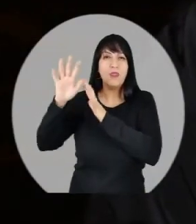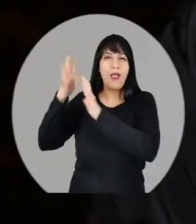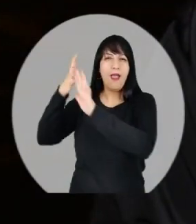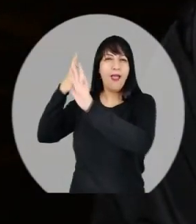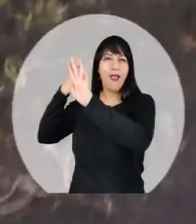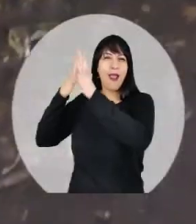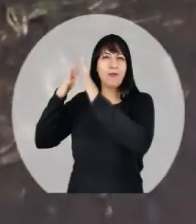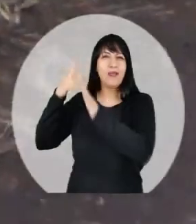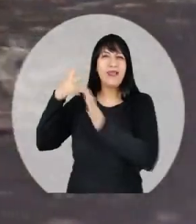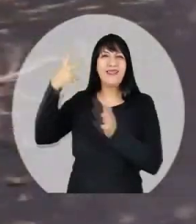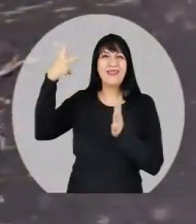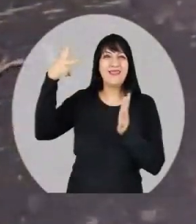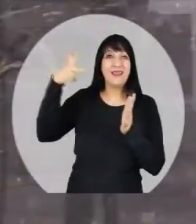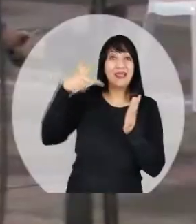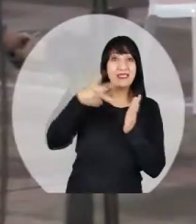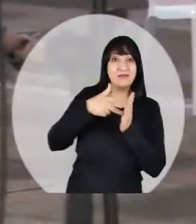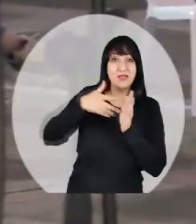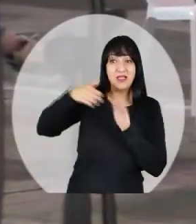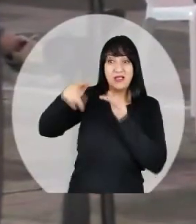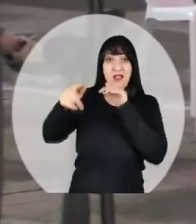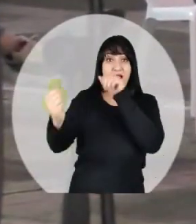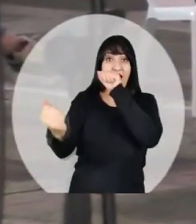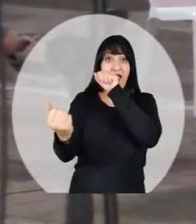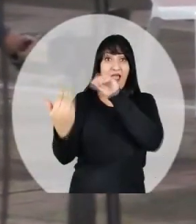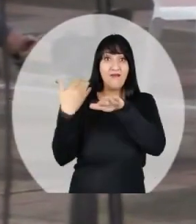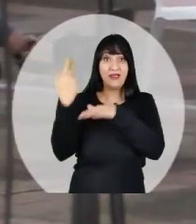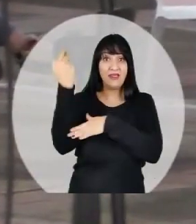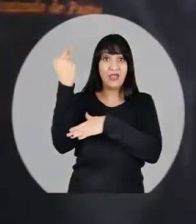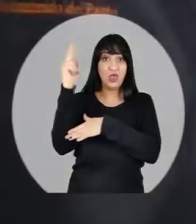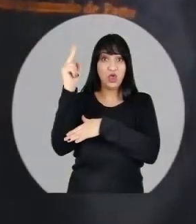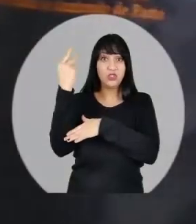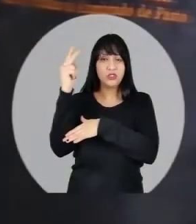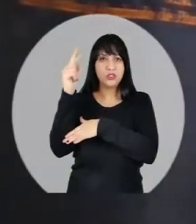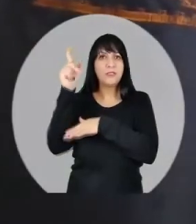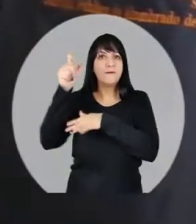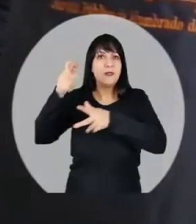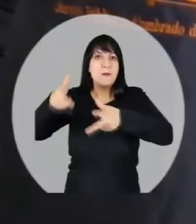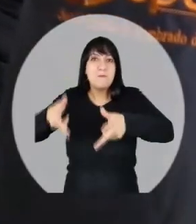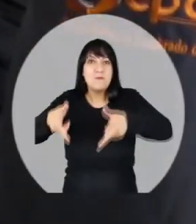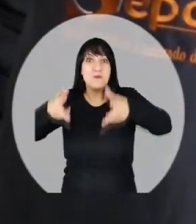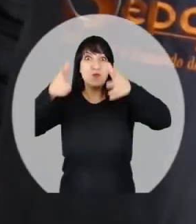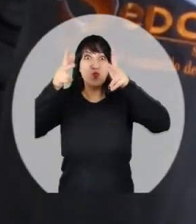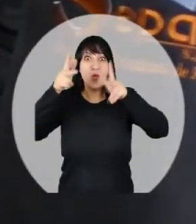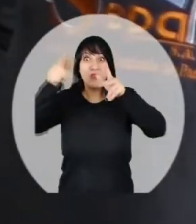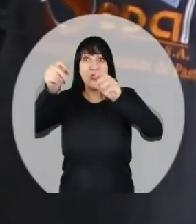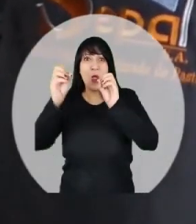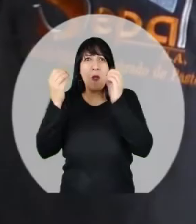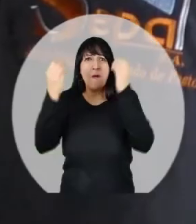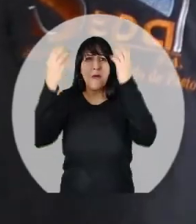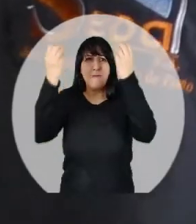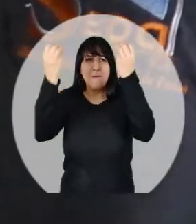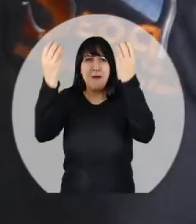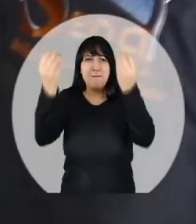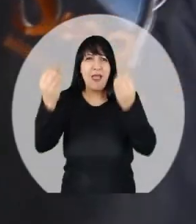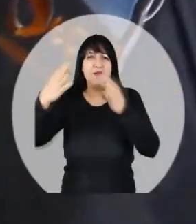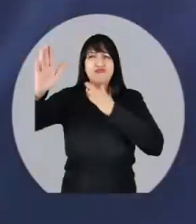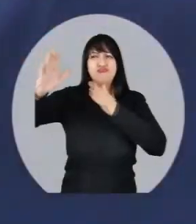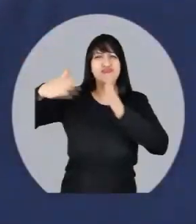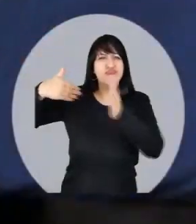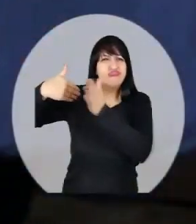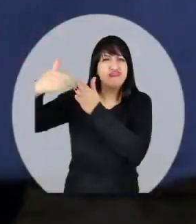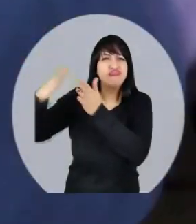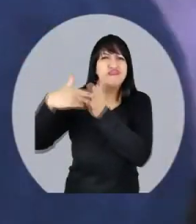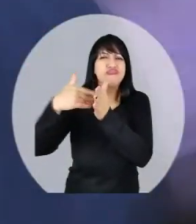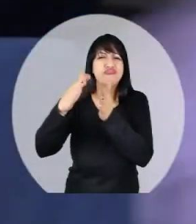siembra de cerca de 3.000 árboles en toda la avenida de la calle 12, vamos a tener el puente, le vamos a dar una nueva